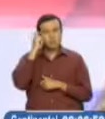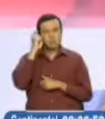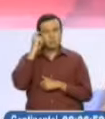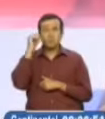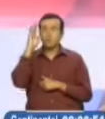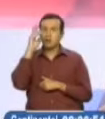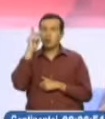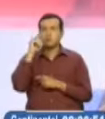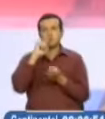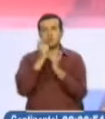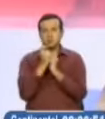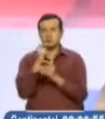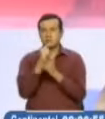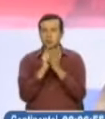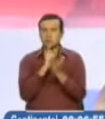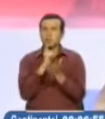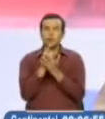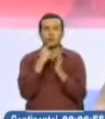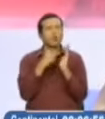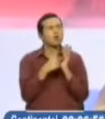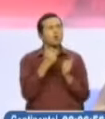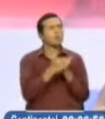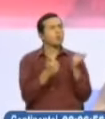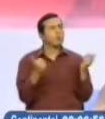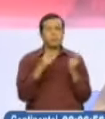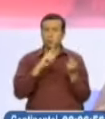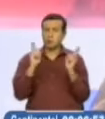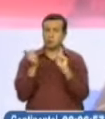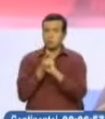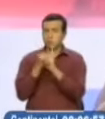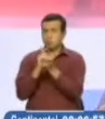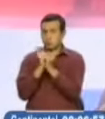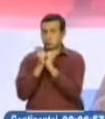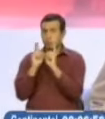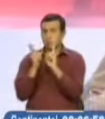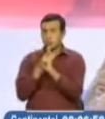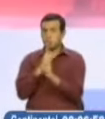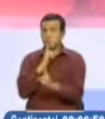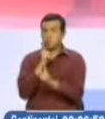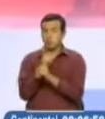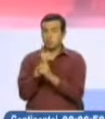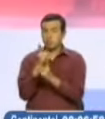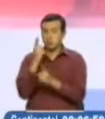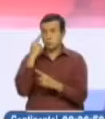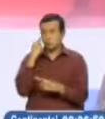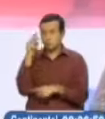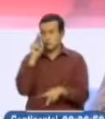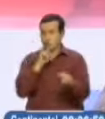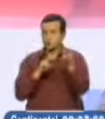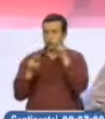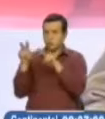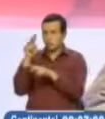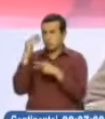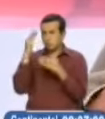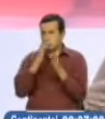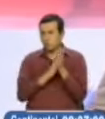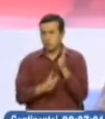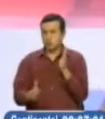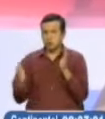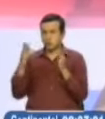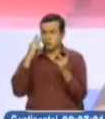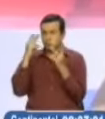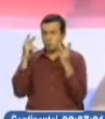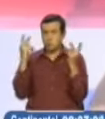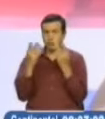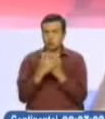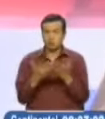buscan algunas otras cosas. Yo señalaría varias entre ellas. La primera es que una de las ventajas para poder leer la política, digamos, en este periodo de